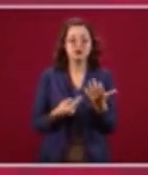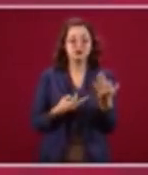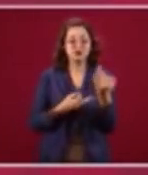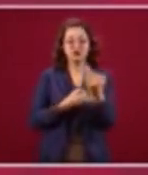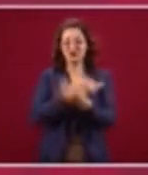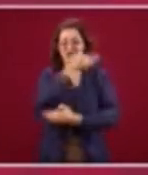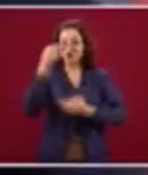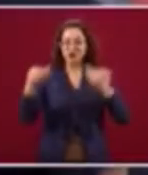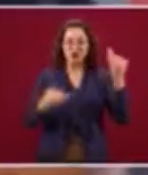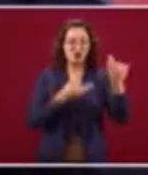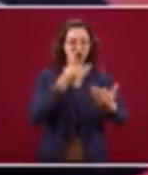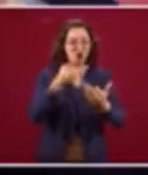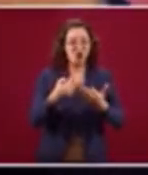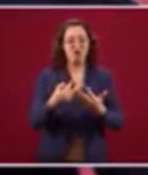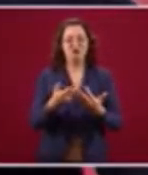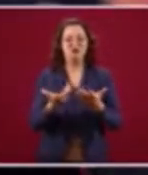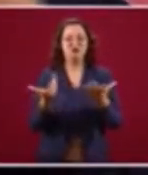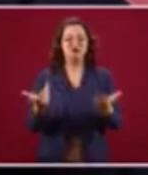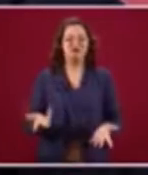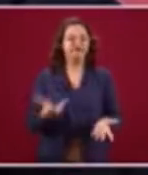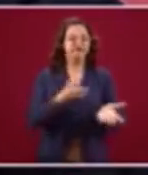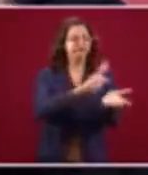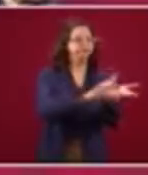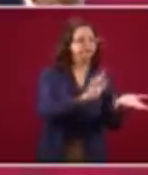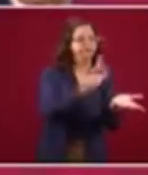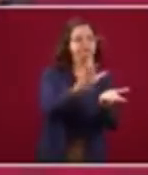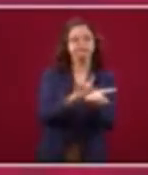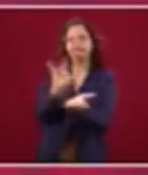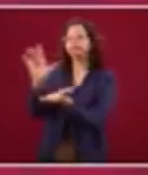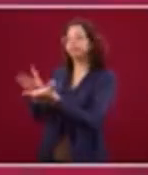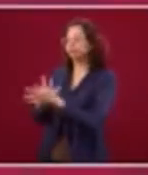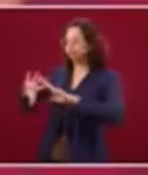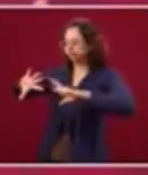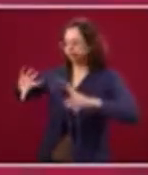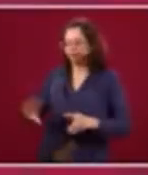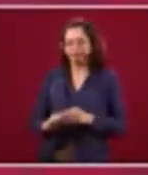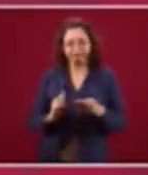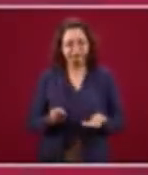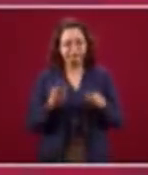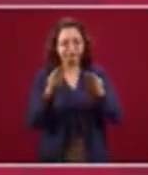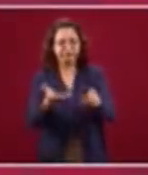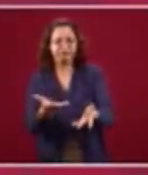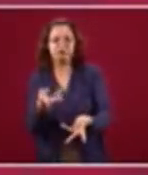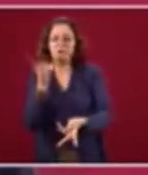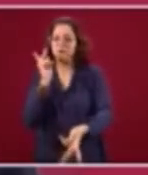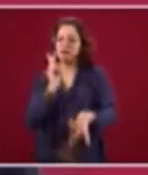lo he recogido de pláticas y de reuniones con mucha gente.